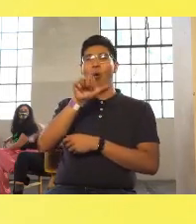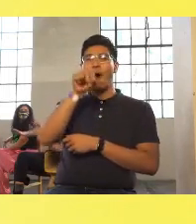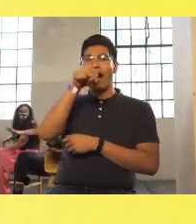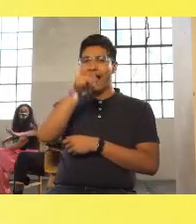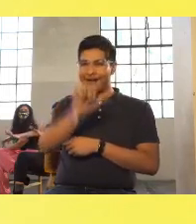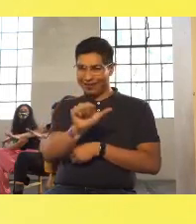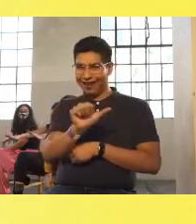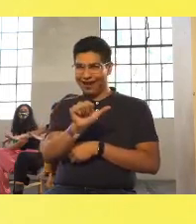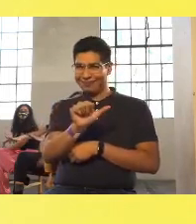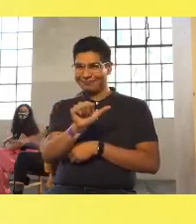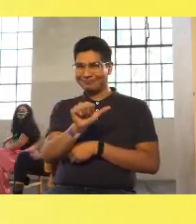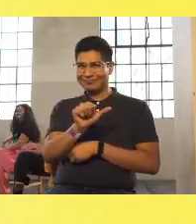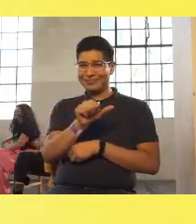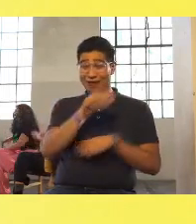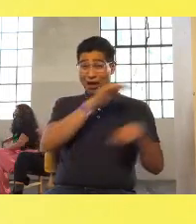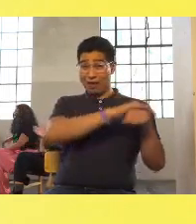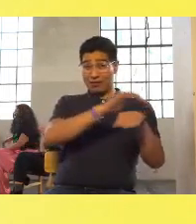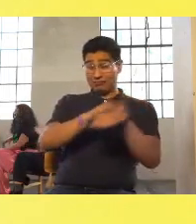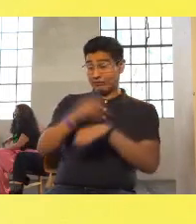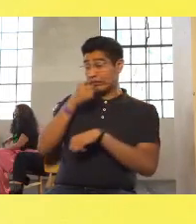sea,